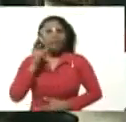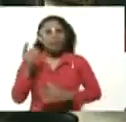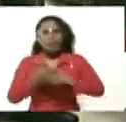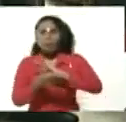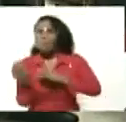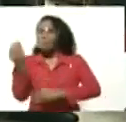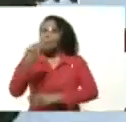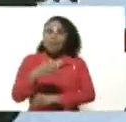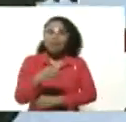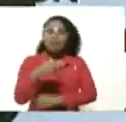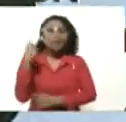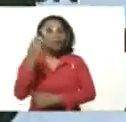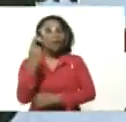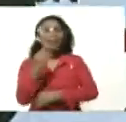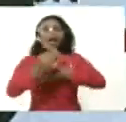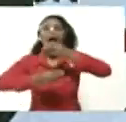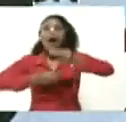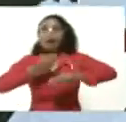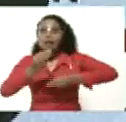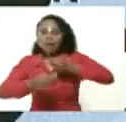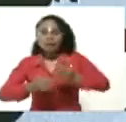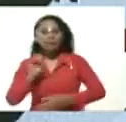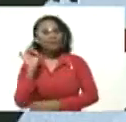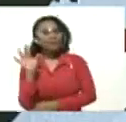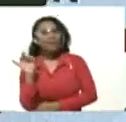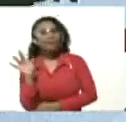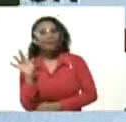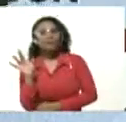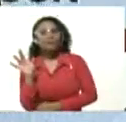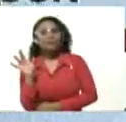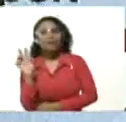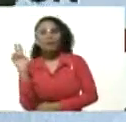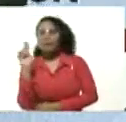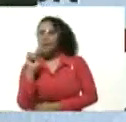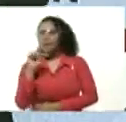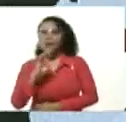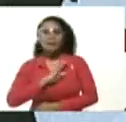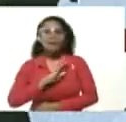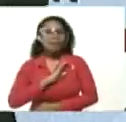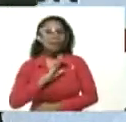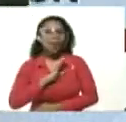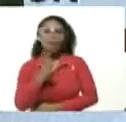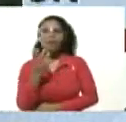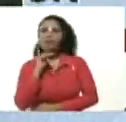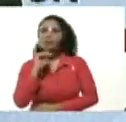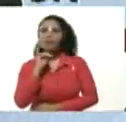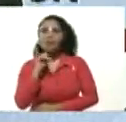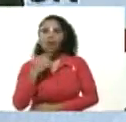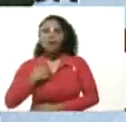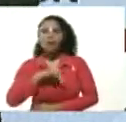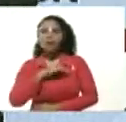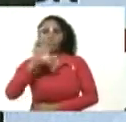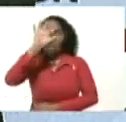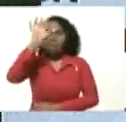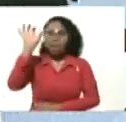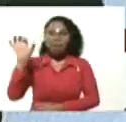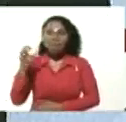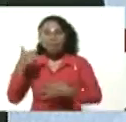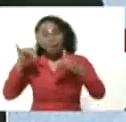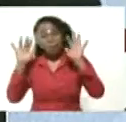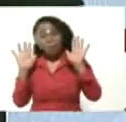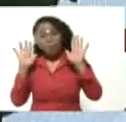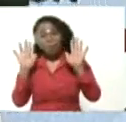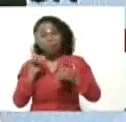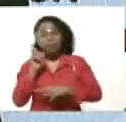terror solamente produce dolor. Nunca hemos tenido tanta información en nuestros países y, sin embargo, precisamente